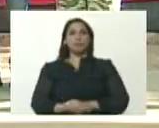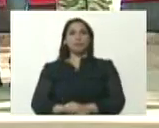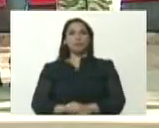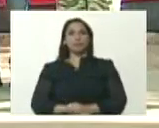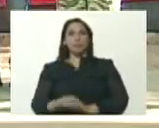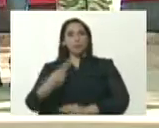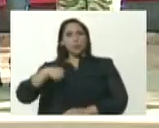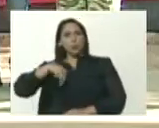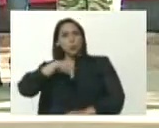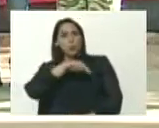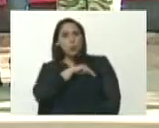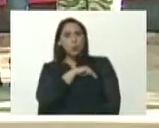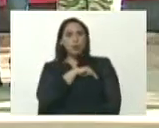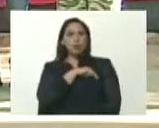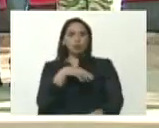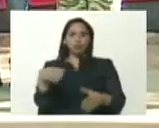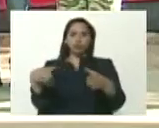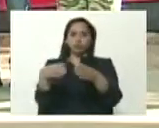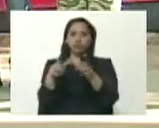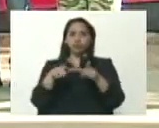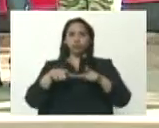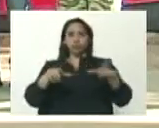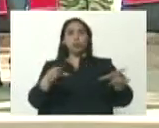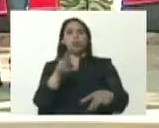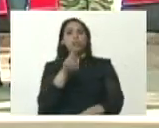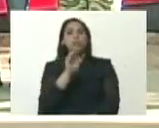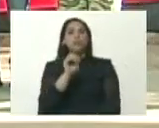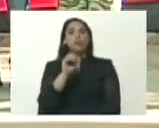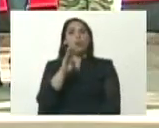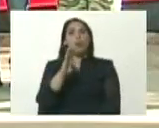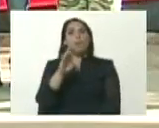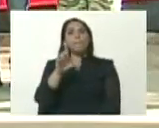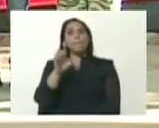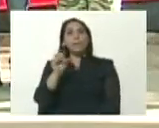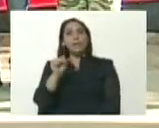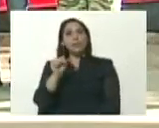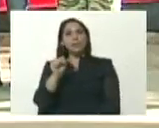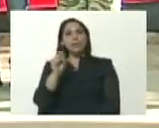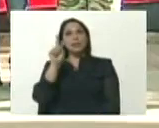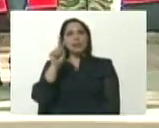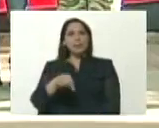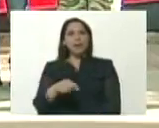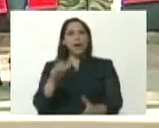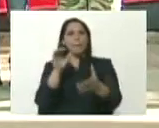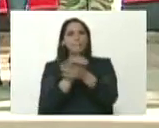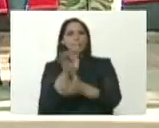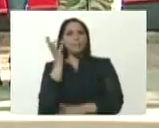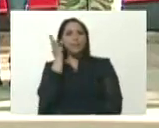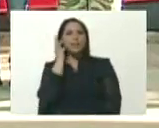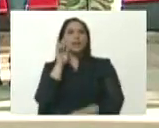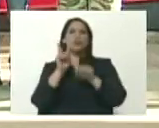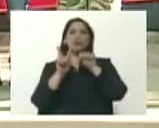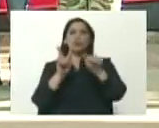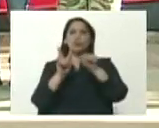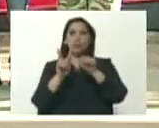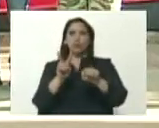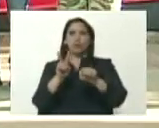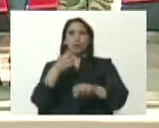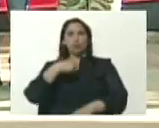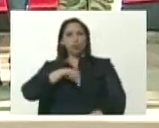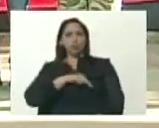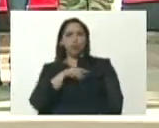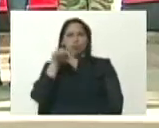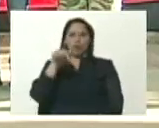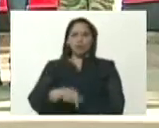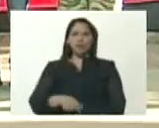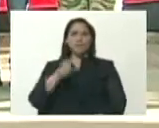nuestro sector El Roble, la compañera de Somos Venezuela, Maribel Medina. Aquí estamos todos